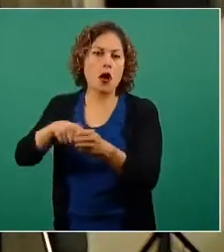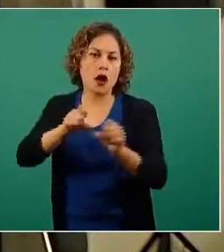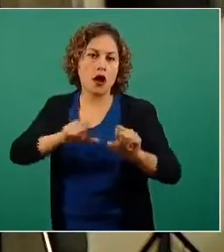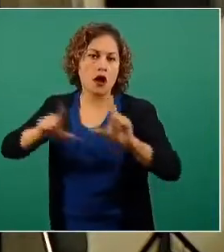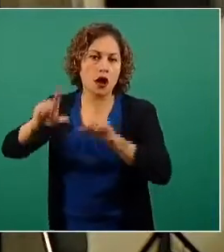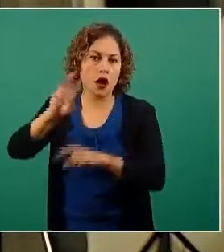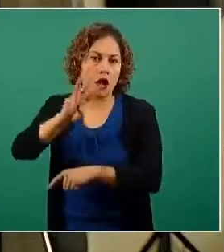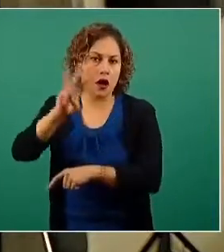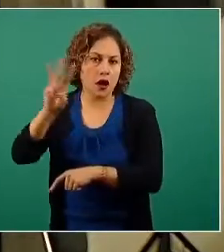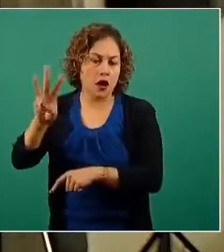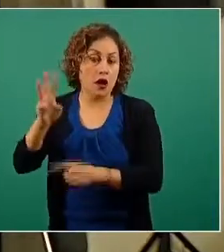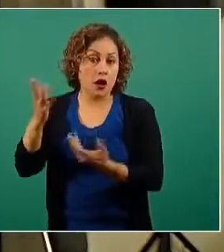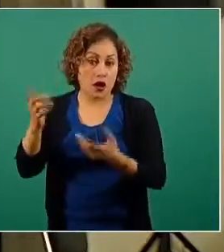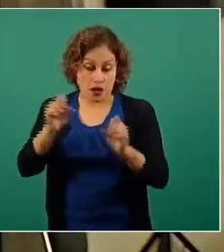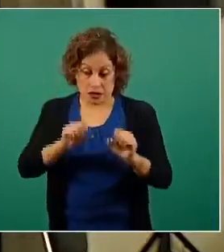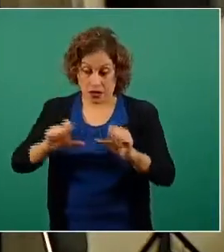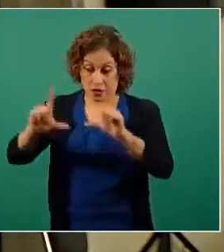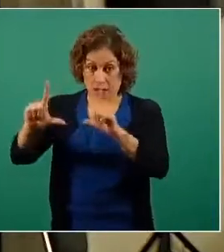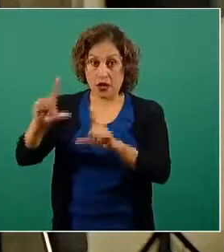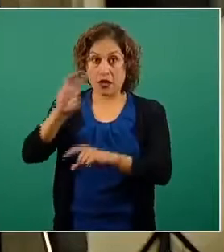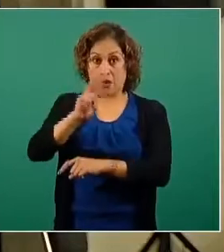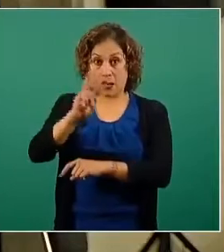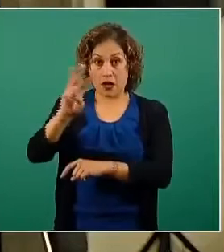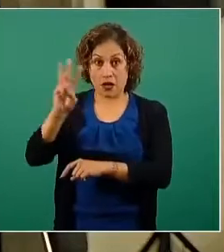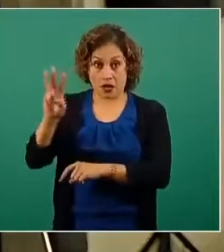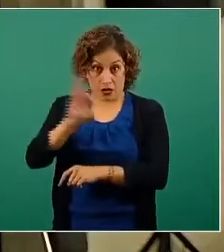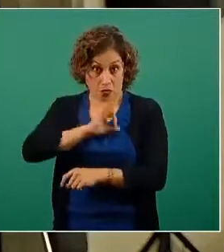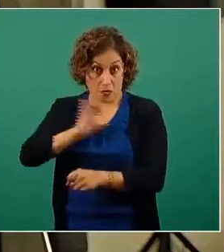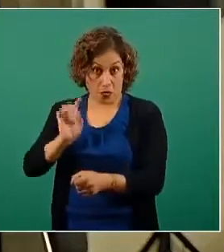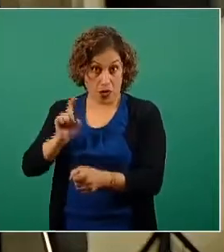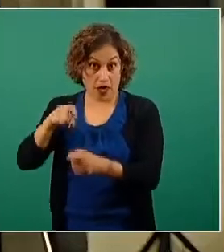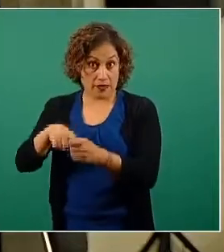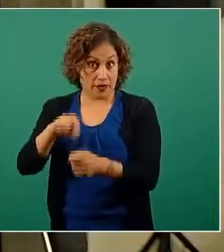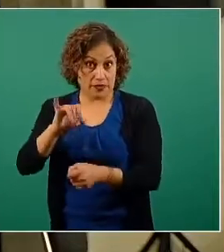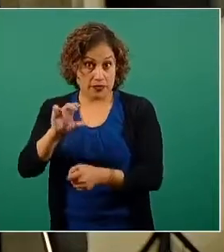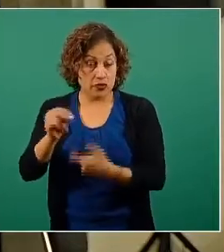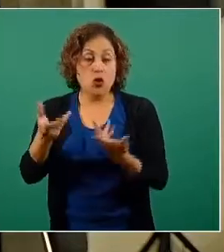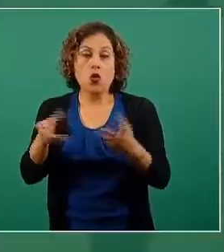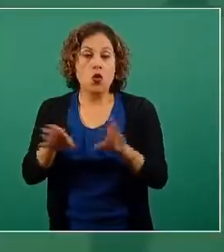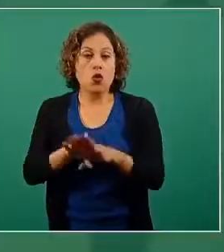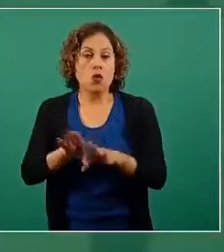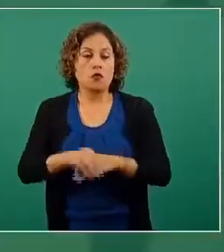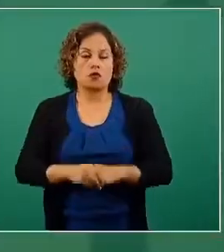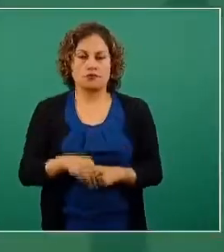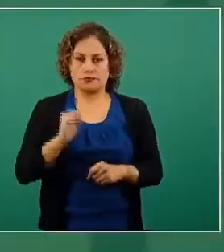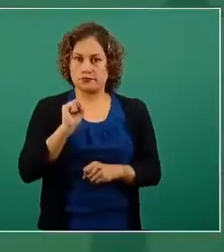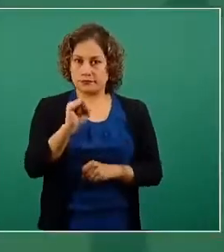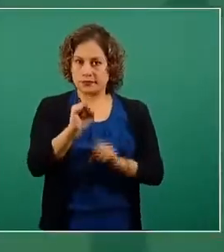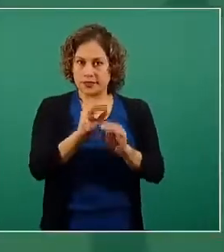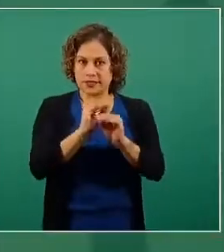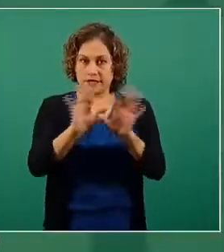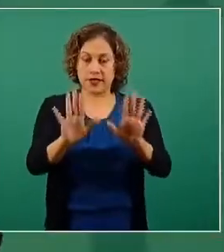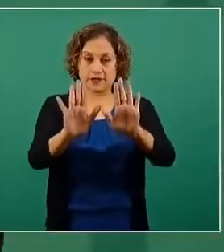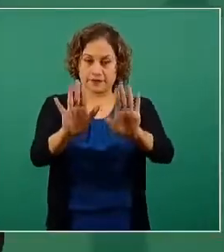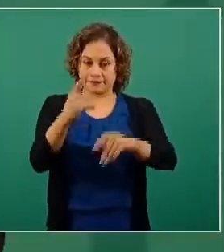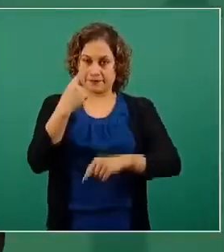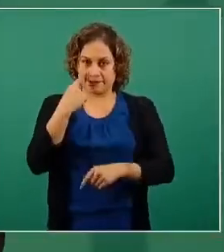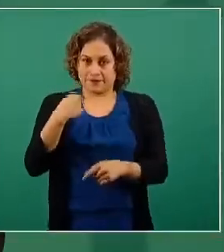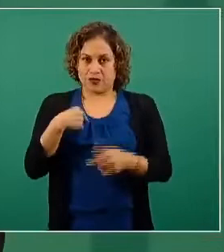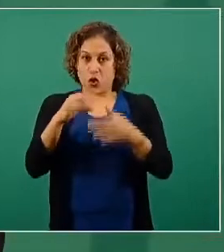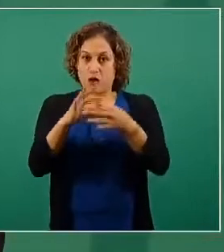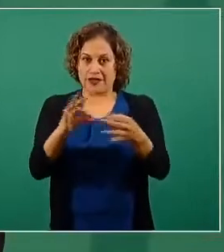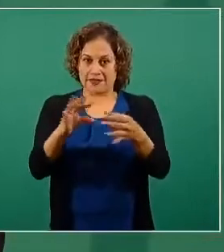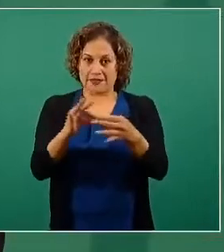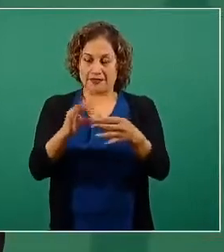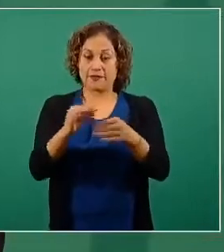puede aceptar personal médico también. ¿Claro? En estos casos, sí, claro. Aquí es muy importante aclarar algunas cosas.